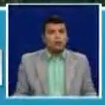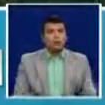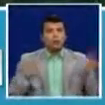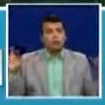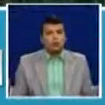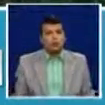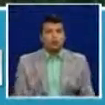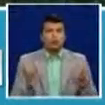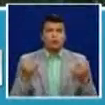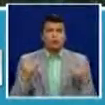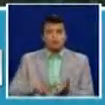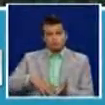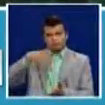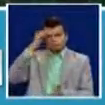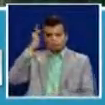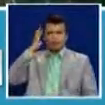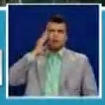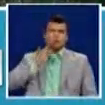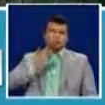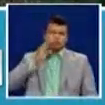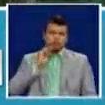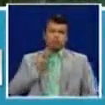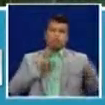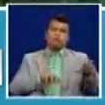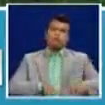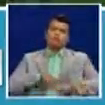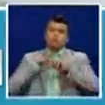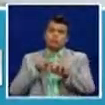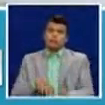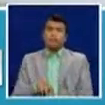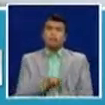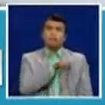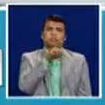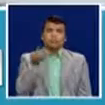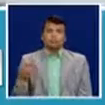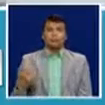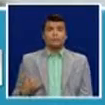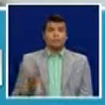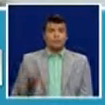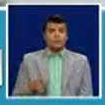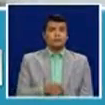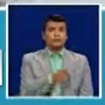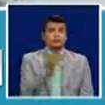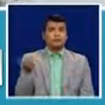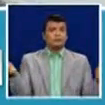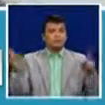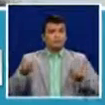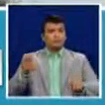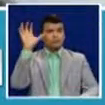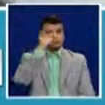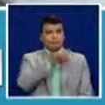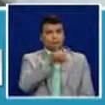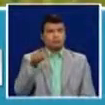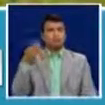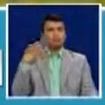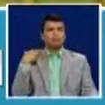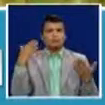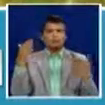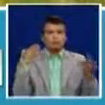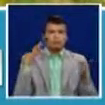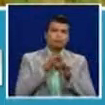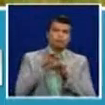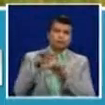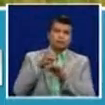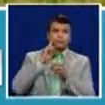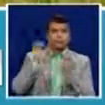toda la experiencia de haber trabajado la tierra, ¿no? Hemos también encontrado experiencias de jóvenes que han visto en el campo una oportunidad